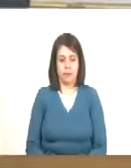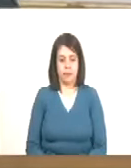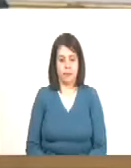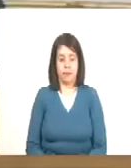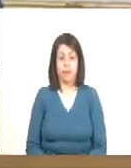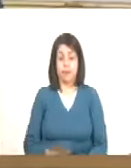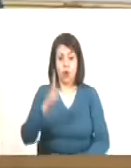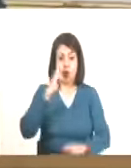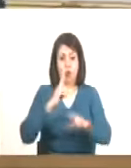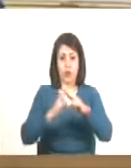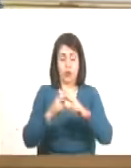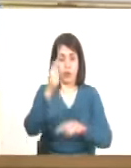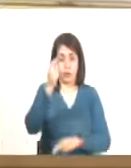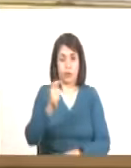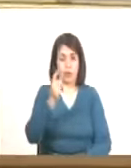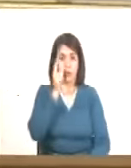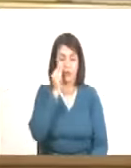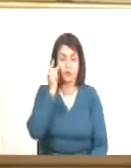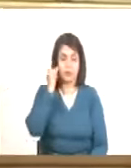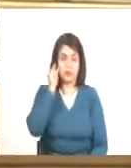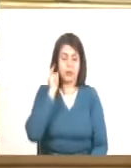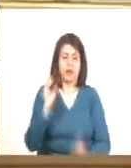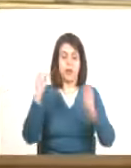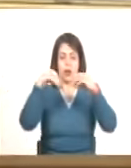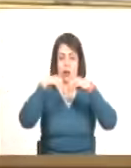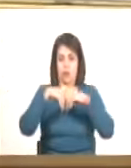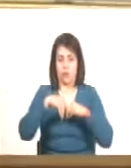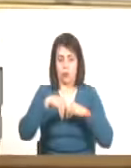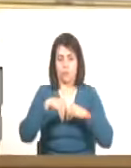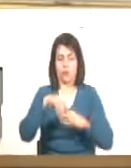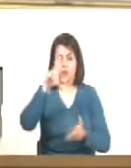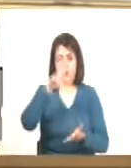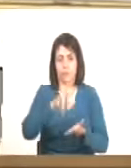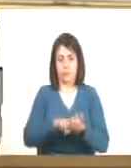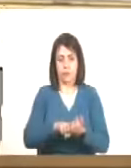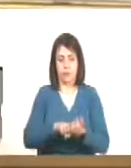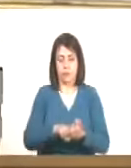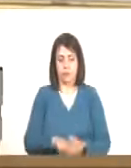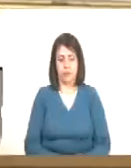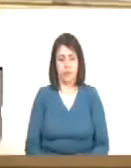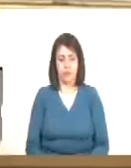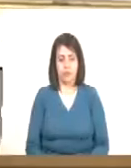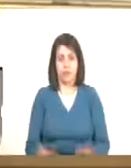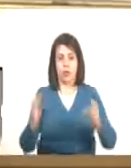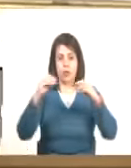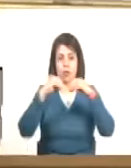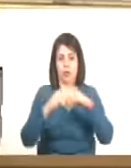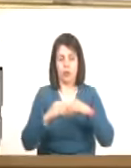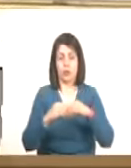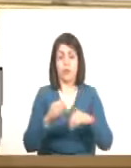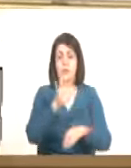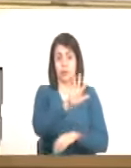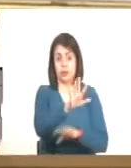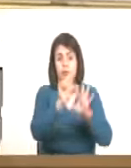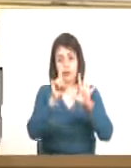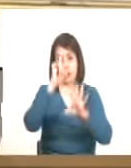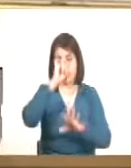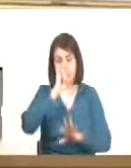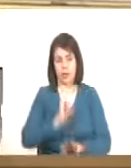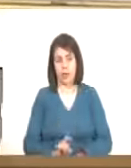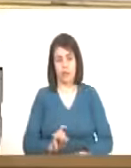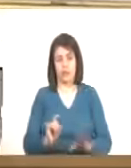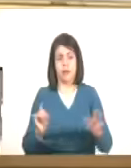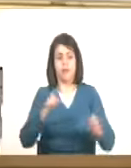Las honorables diputadas y los honorables diputados que estén de acuerdo con aprobar el acuerdo en ocasión al 56 aniversario